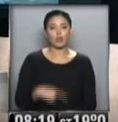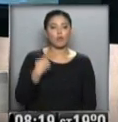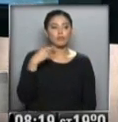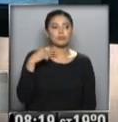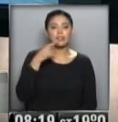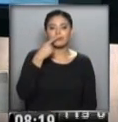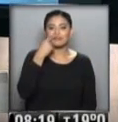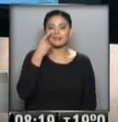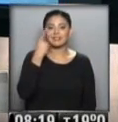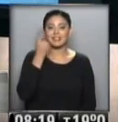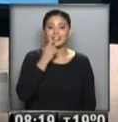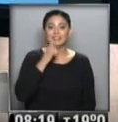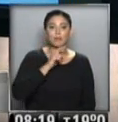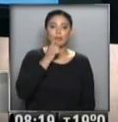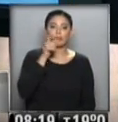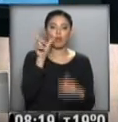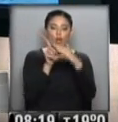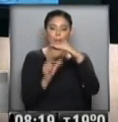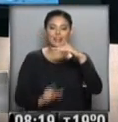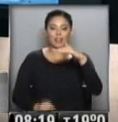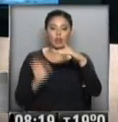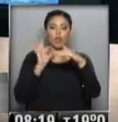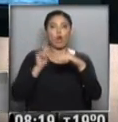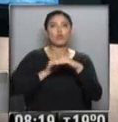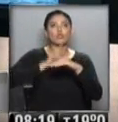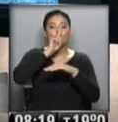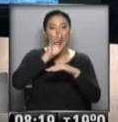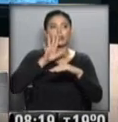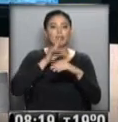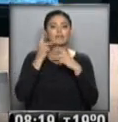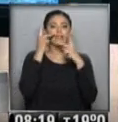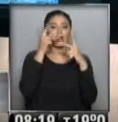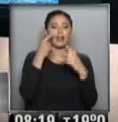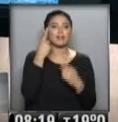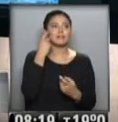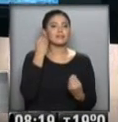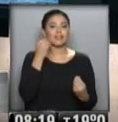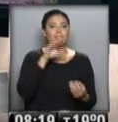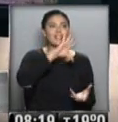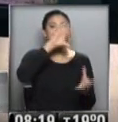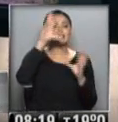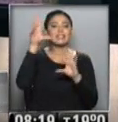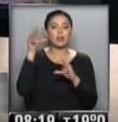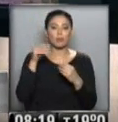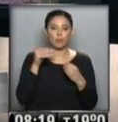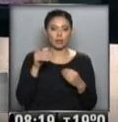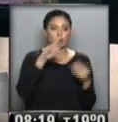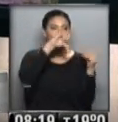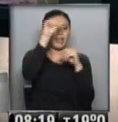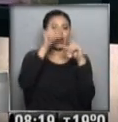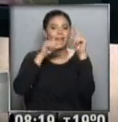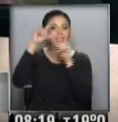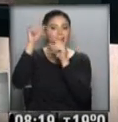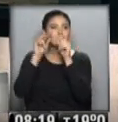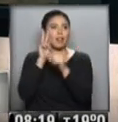llama la atención cuando nos vamos al interior, a la Patagonia, o al norte, o a Cuyo, es el cielo. ¿Por qué? Porque hay más facilidad de ver las estrellas. Vemos